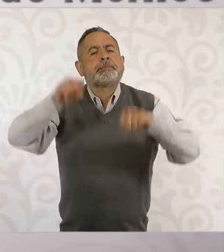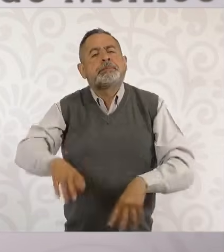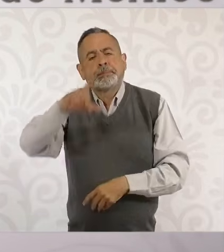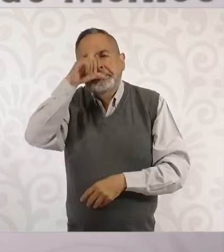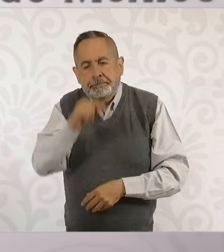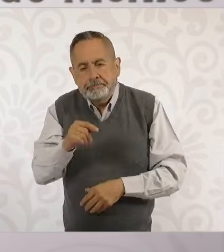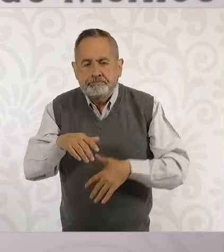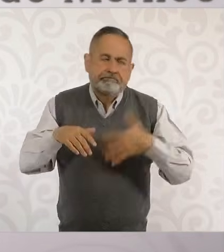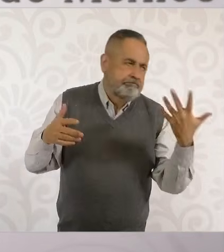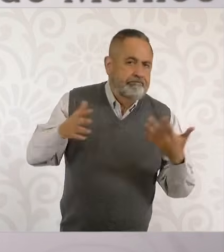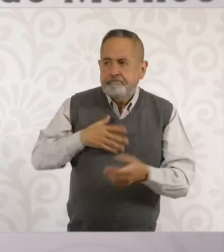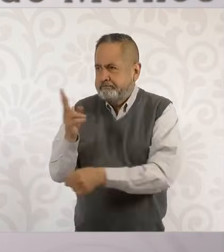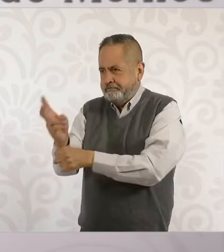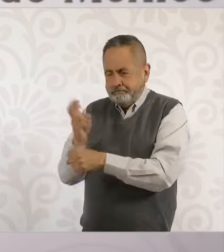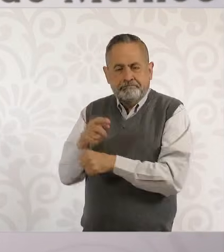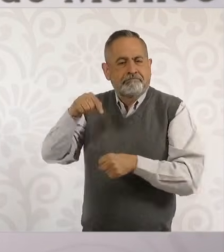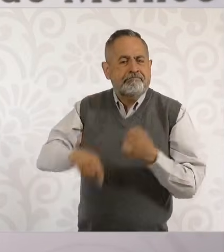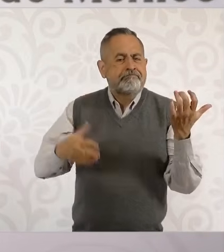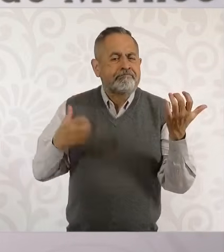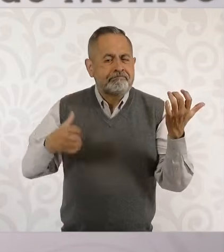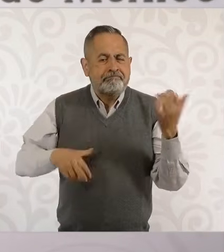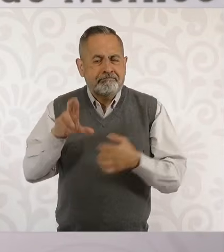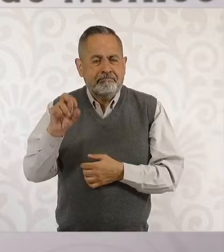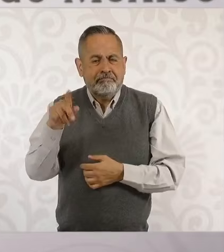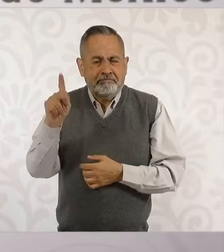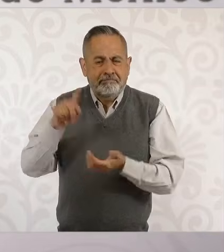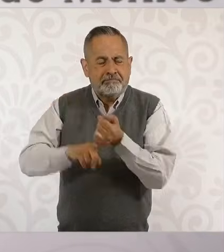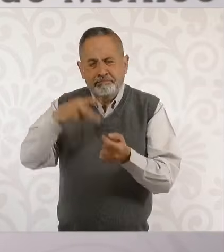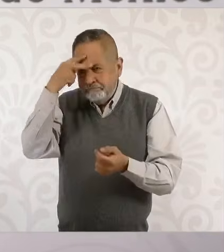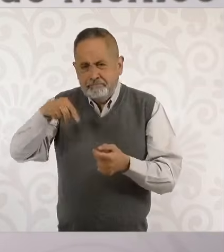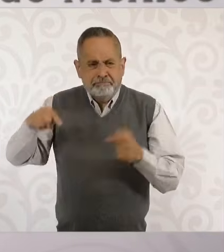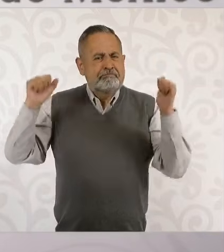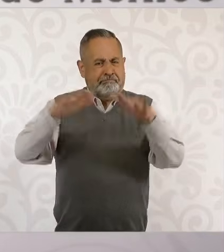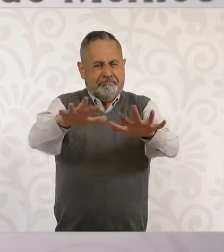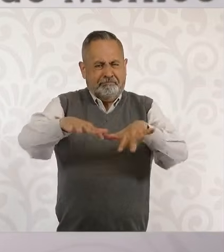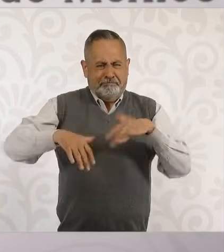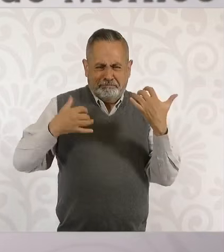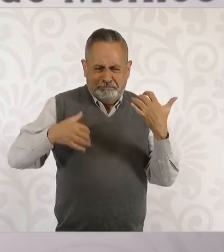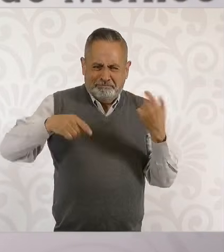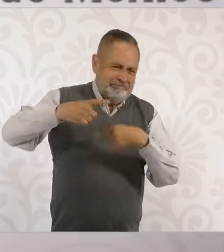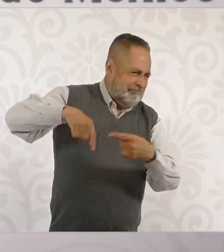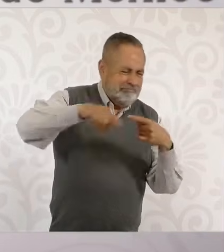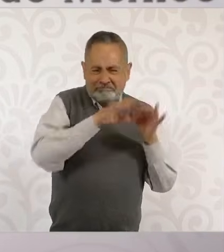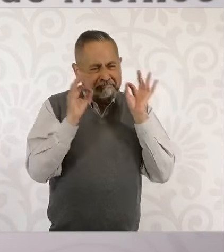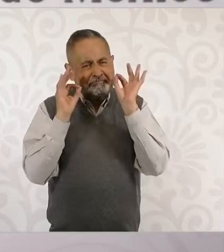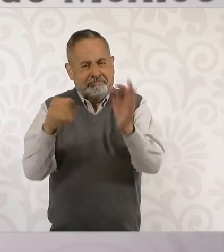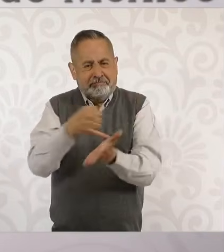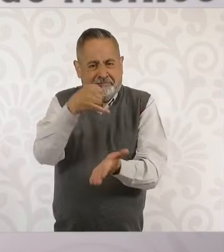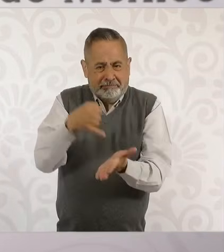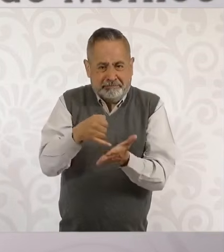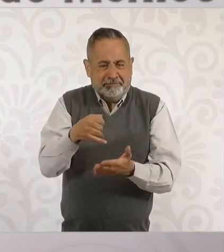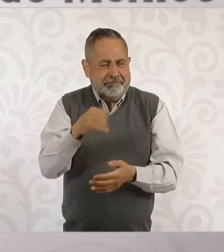Entonces invitamos a los grupos de rock en español y entonces hizo un concierto en las islas de CEU, muy